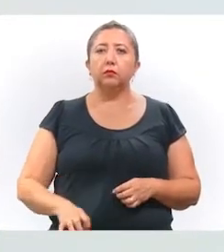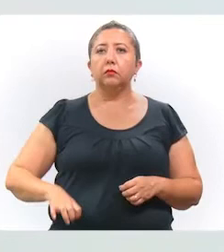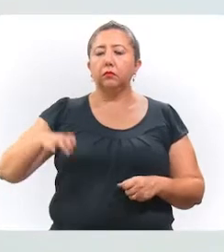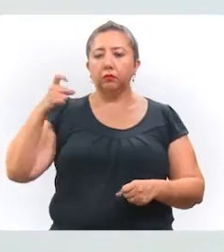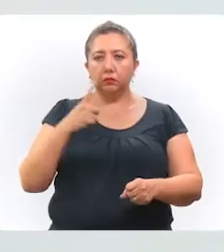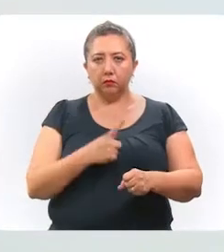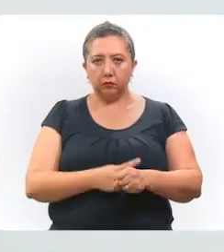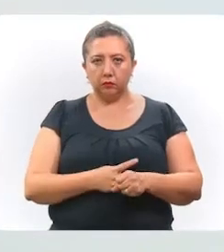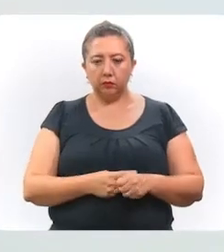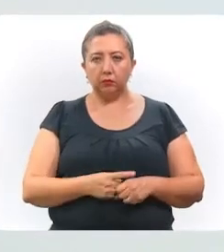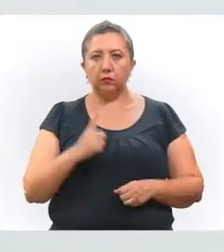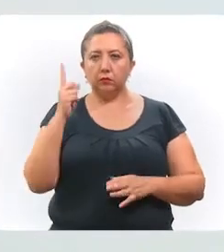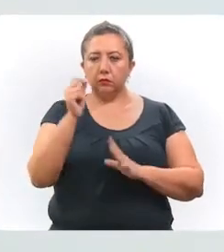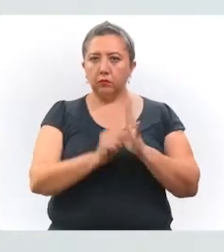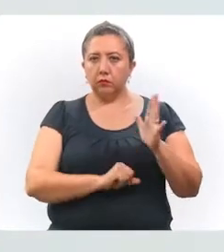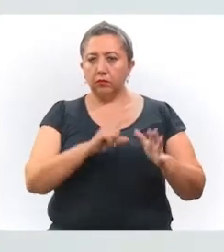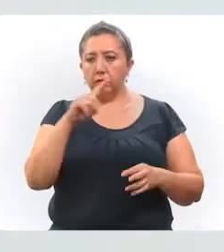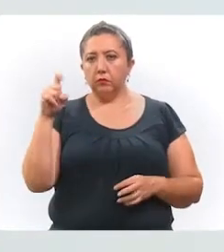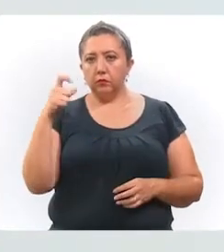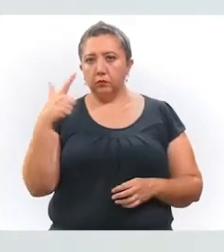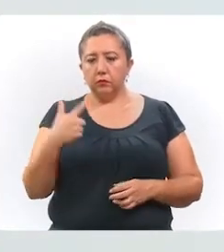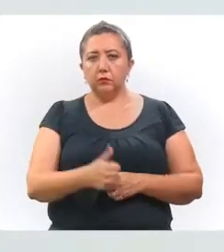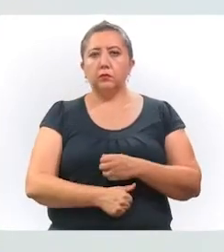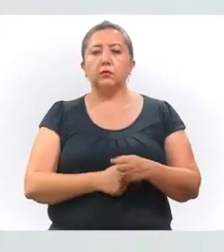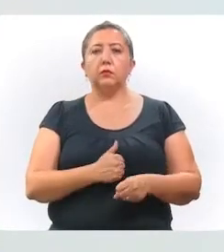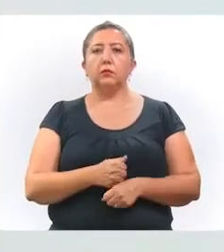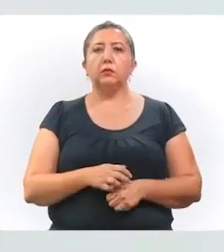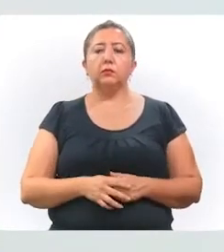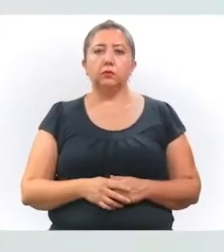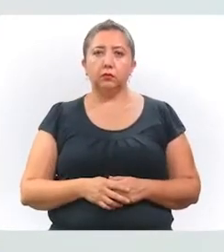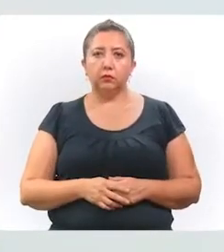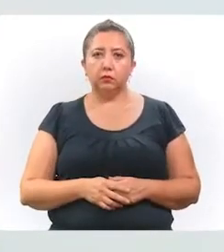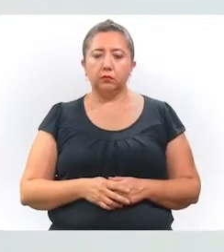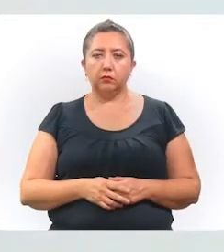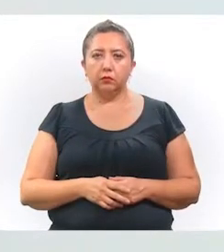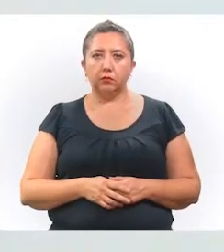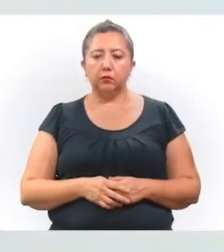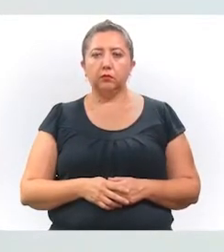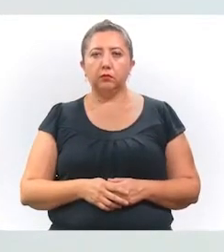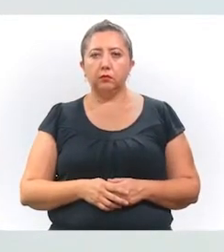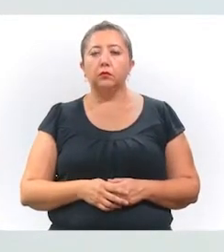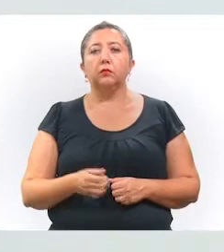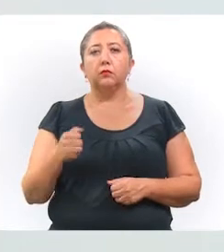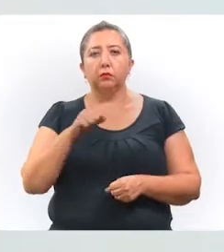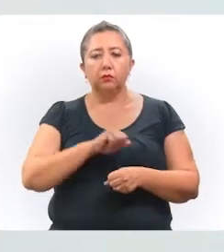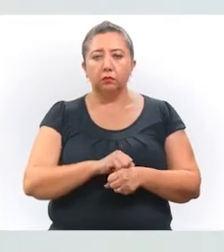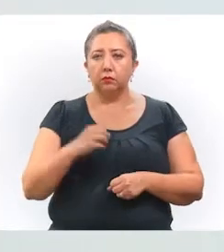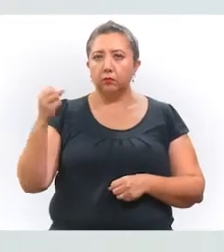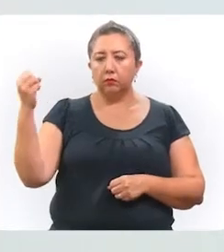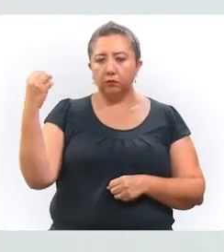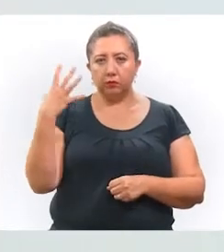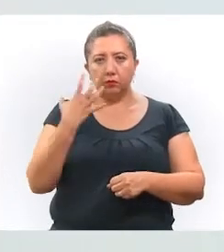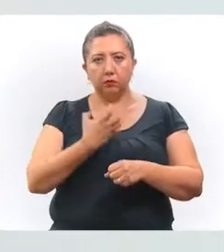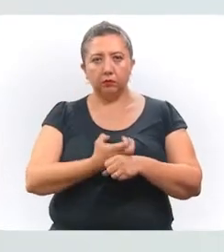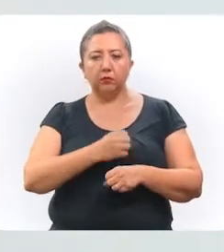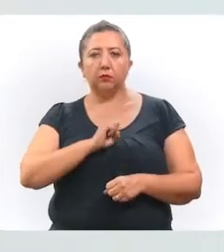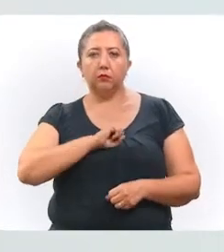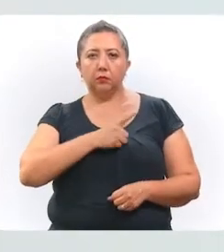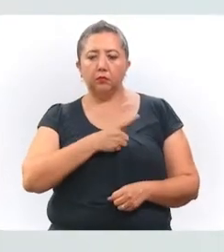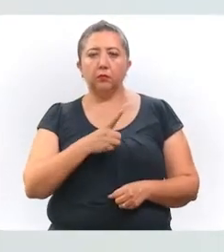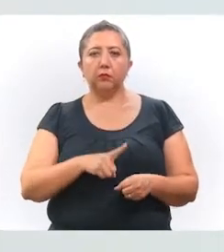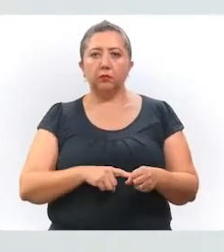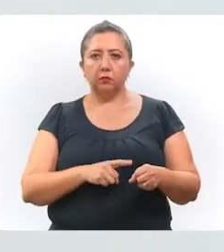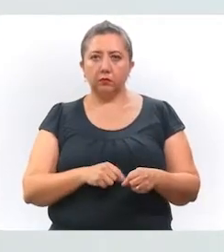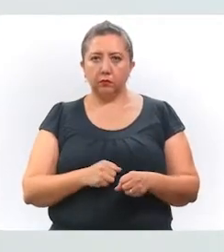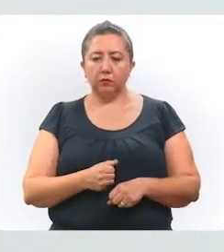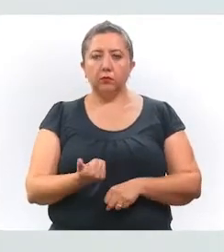El rango de edad de los casos es de 1 mes a 107 años. Los indicadores semanales del Semáforo Estatal de